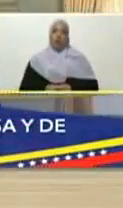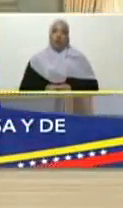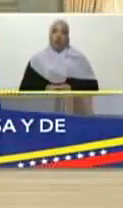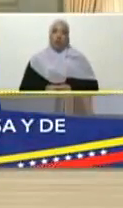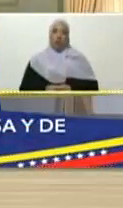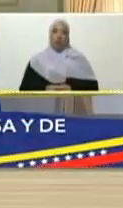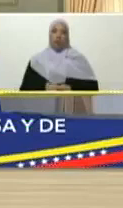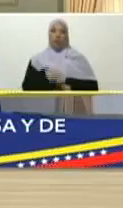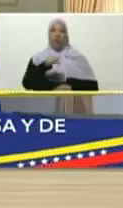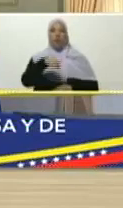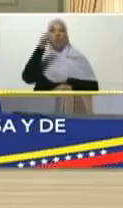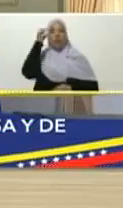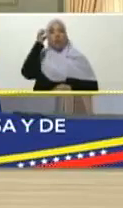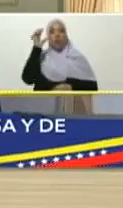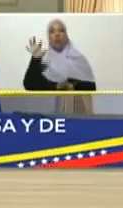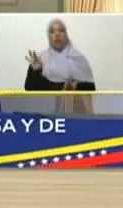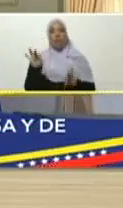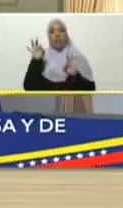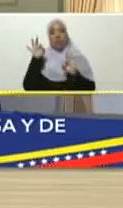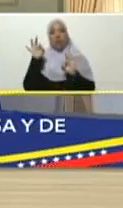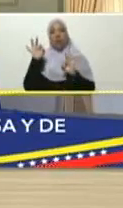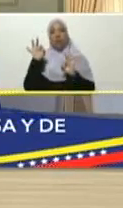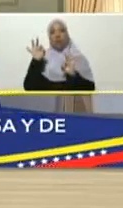Hoy una fecha especial,